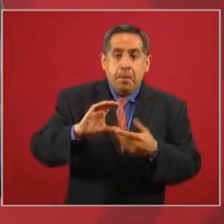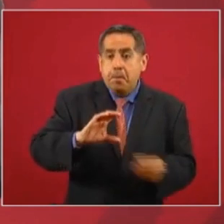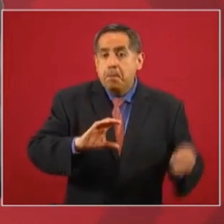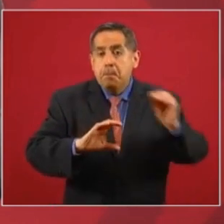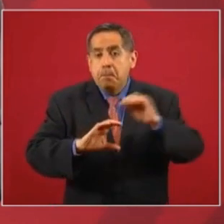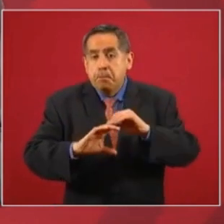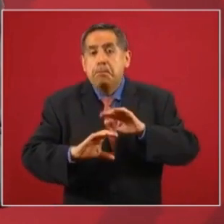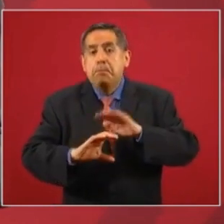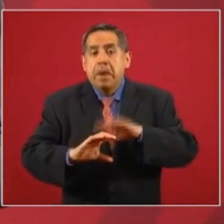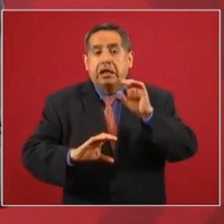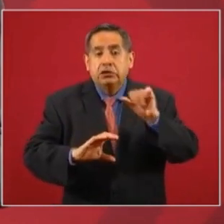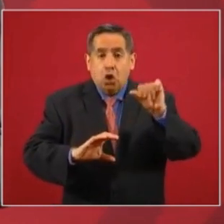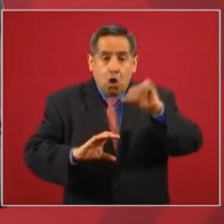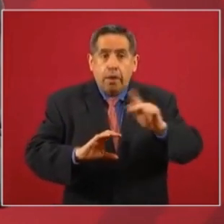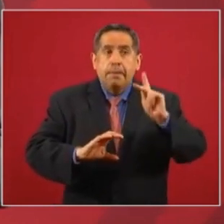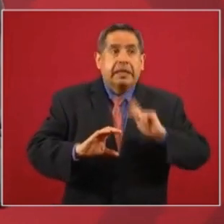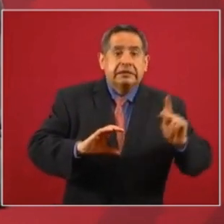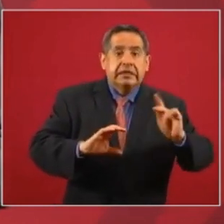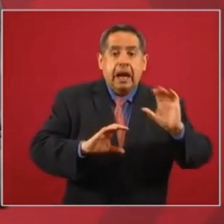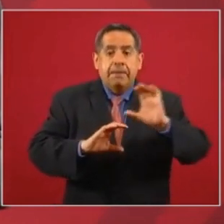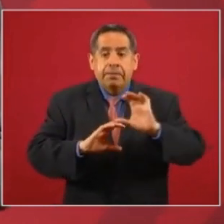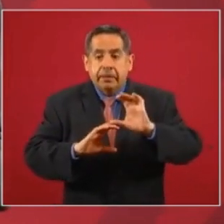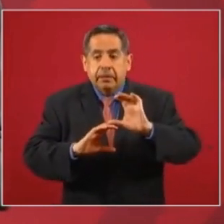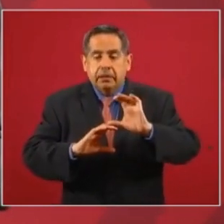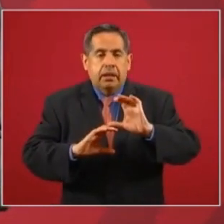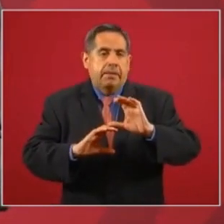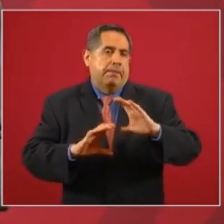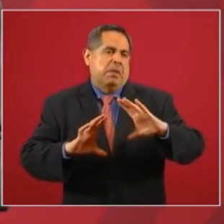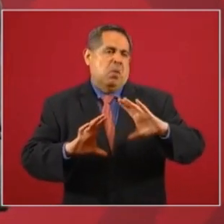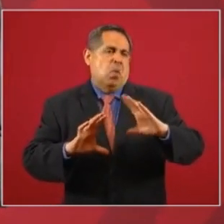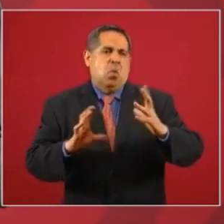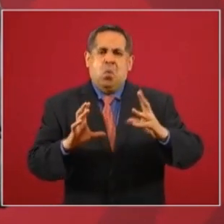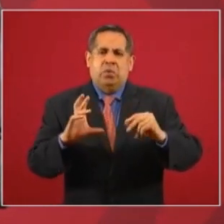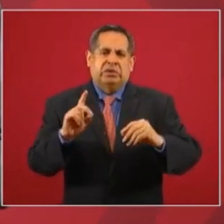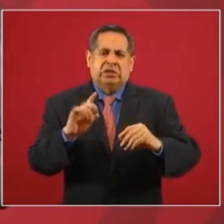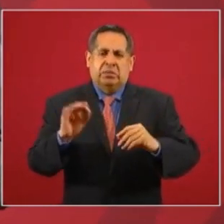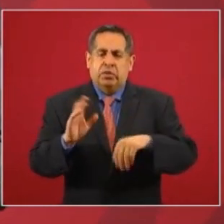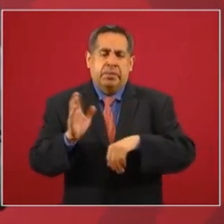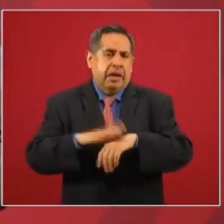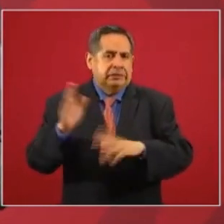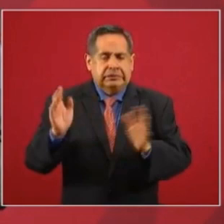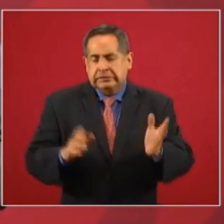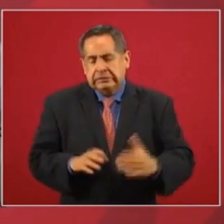COVID. Eso les va a